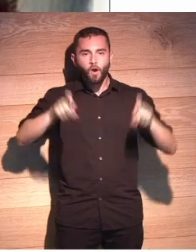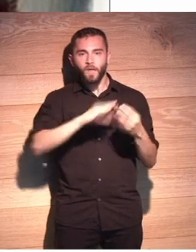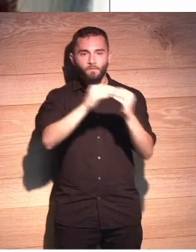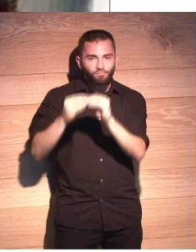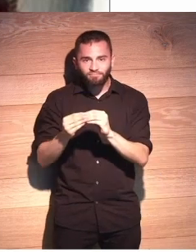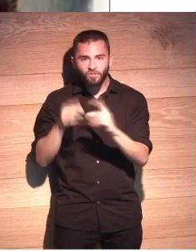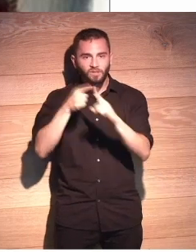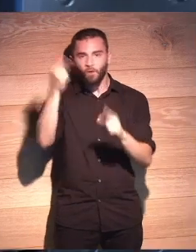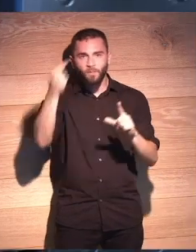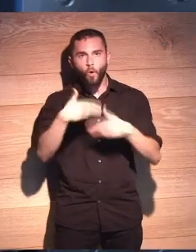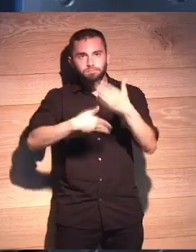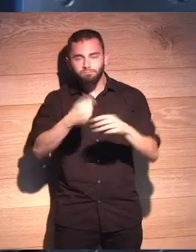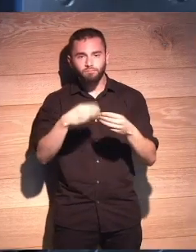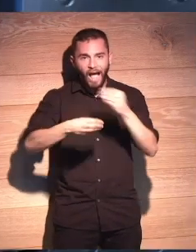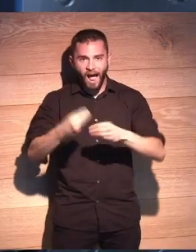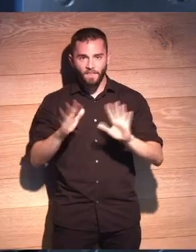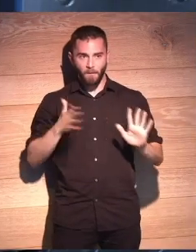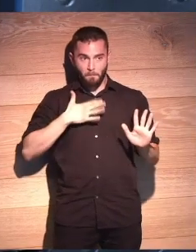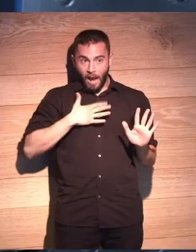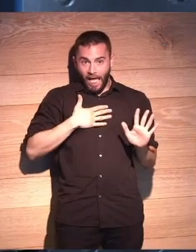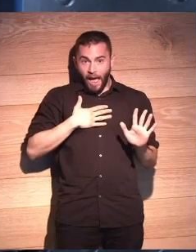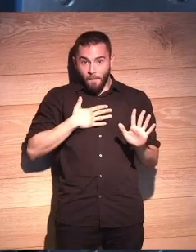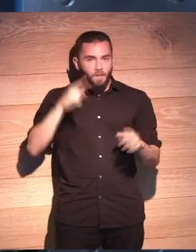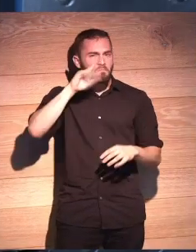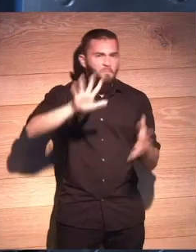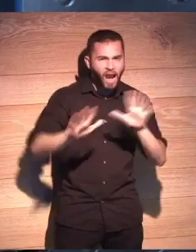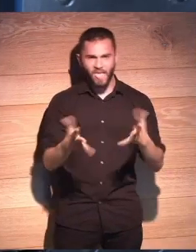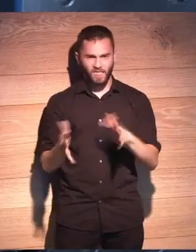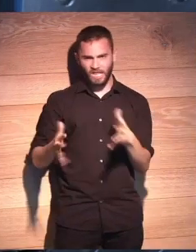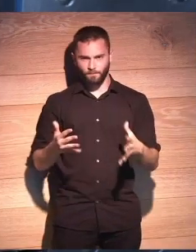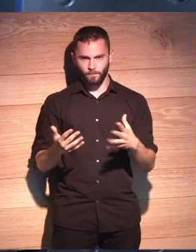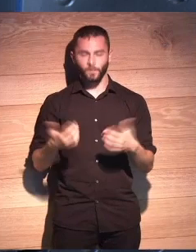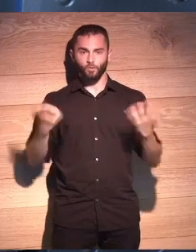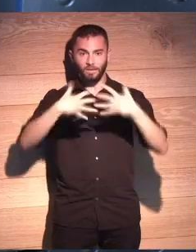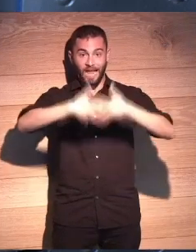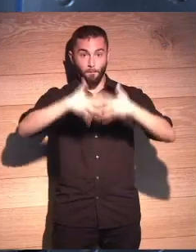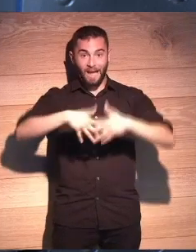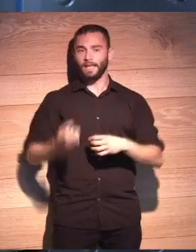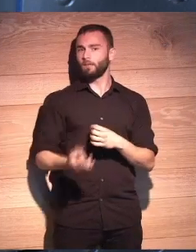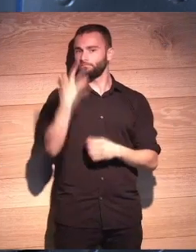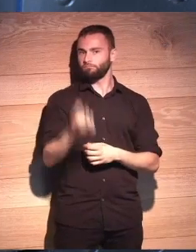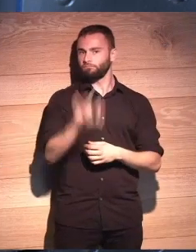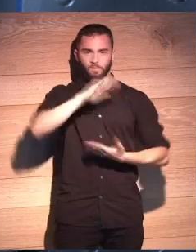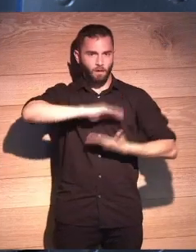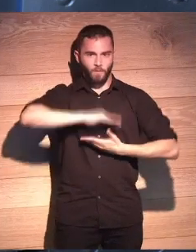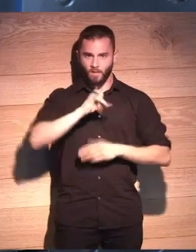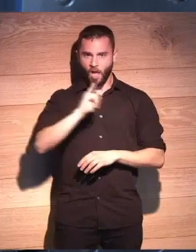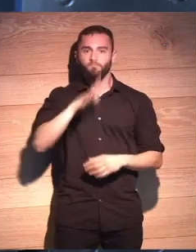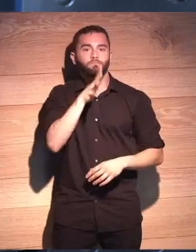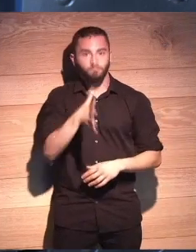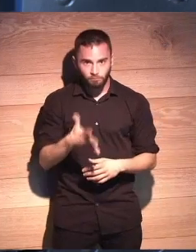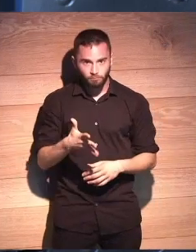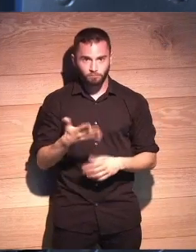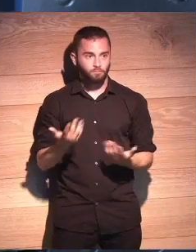dibujo, pero para mí que hasta se parecen. Bueno, pues este es, las máquinas ya crean, son capaces de hacer cosas asombrosas,